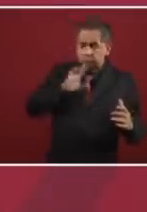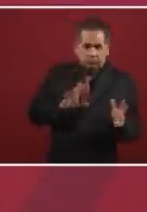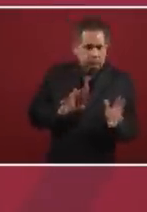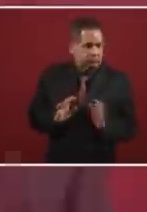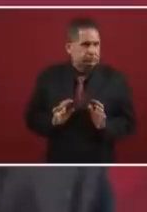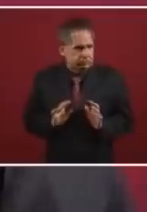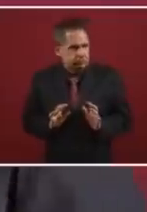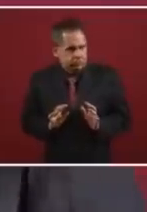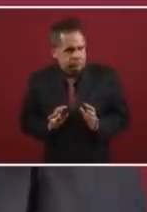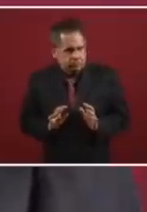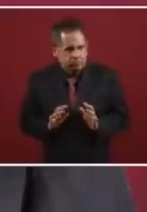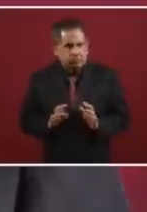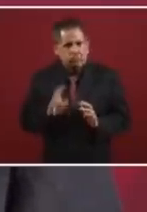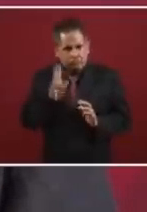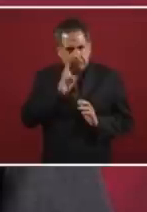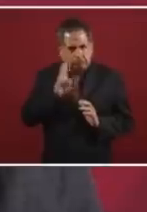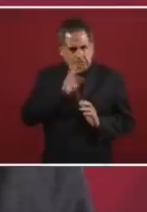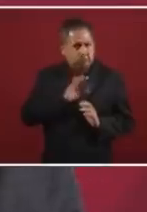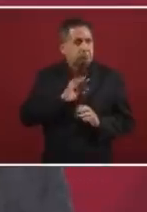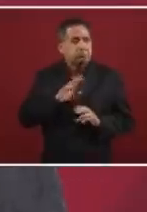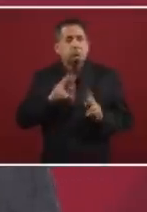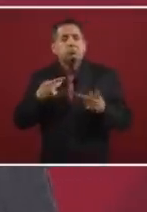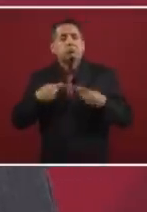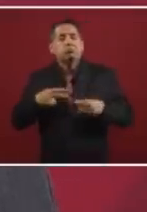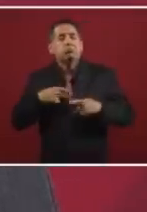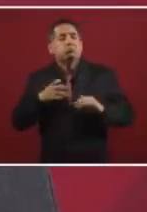pues va a haber esta posibilidad